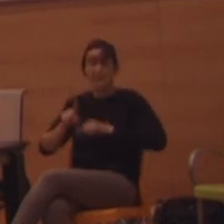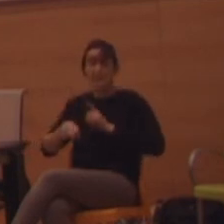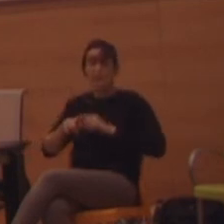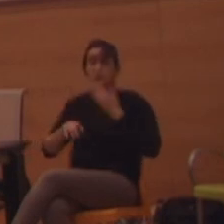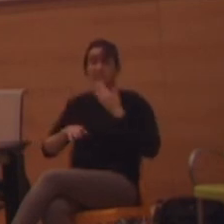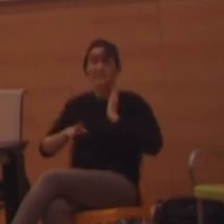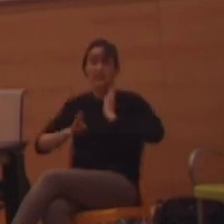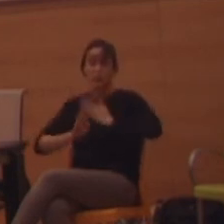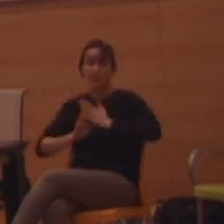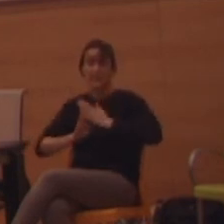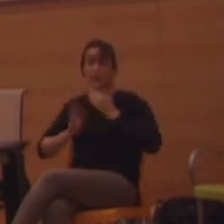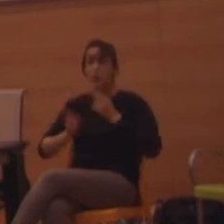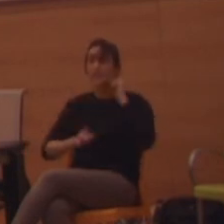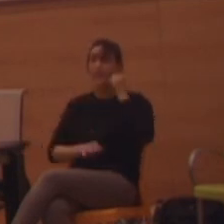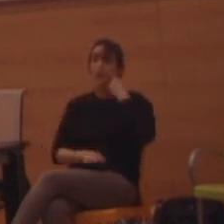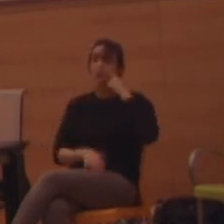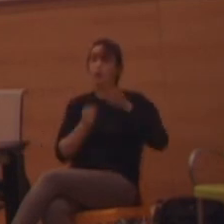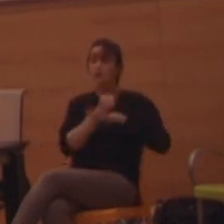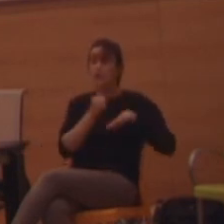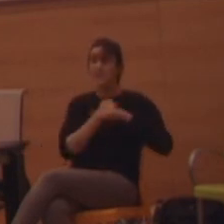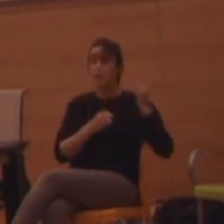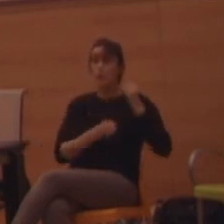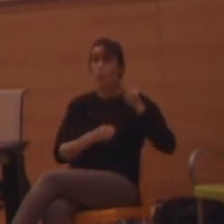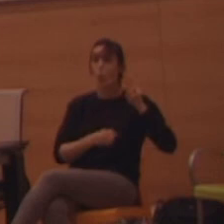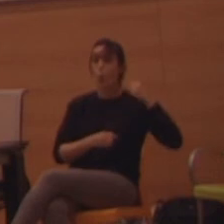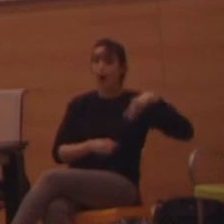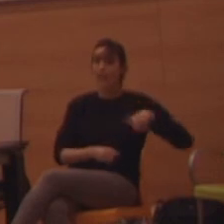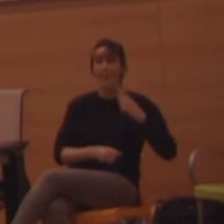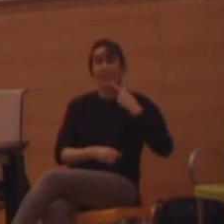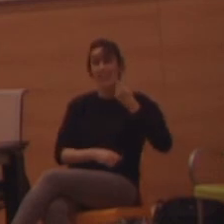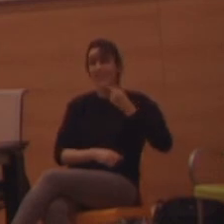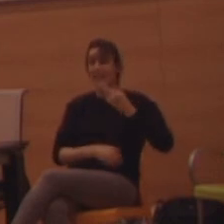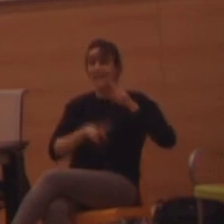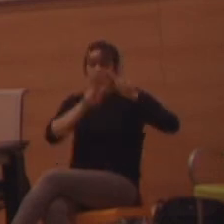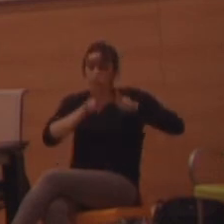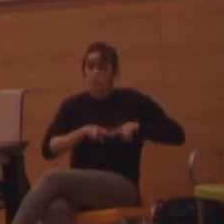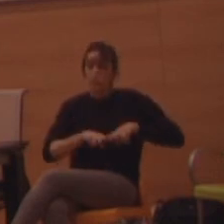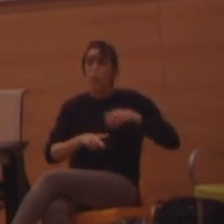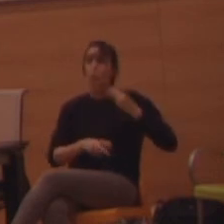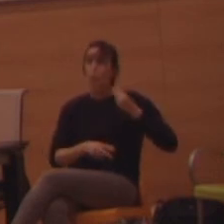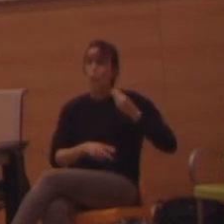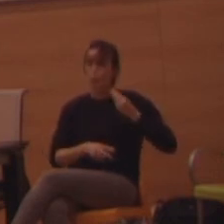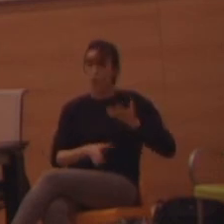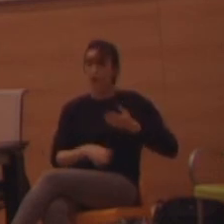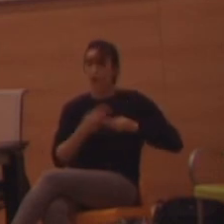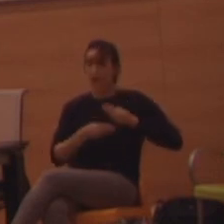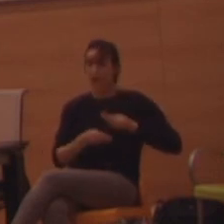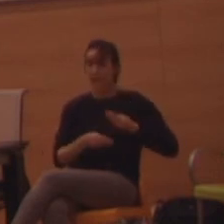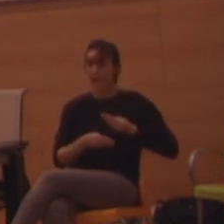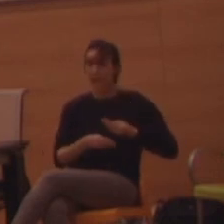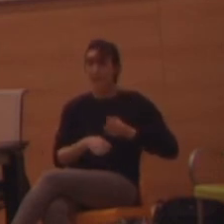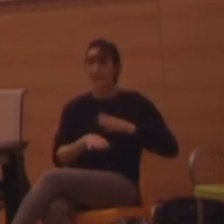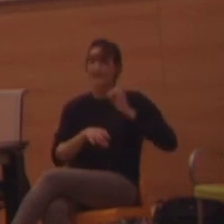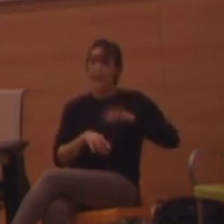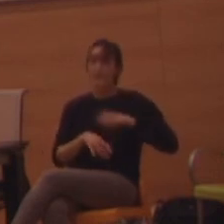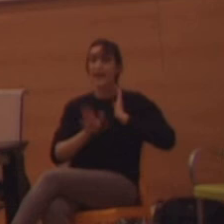traumática. El diagnóstico se basa, como decía Juan, en un buen interrogatorio y una buena exploración, ¿no?, arterial y neurológica,